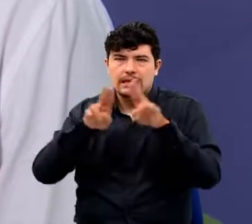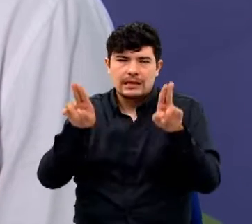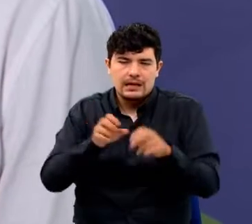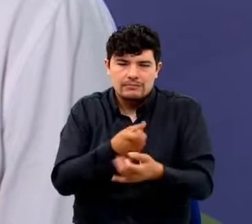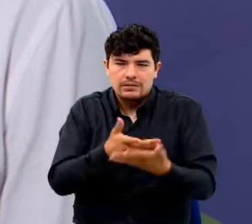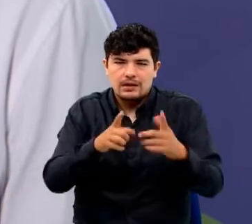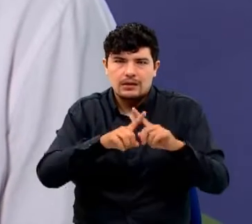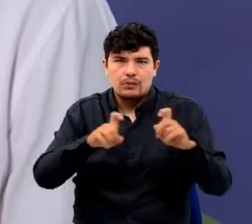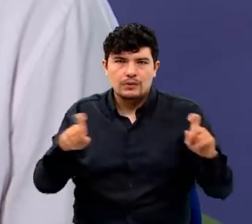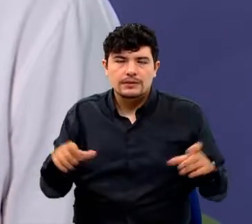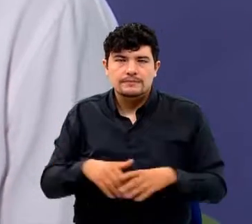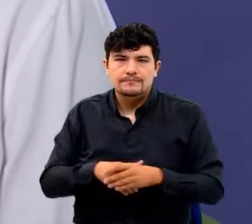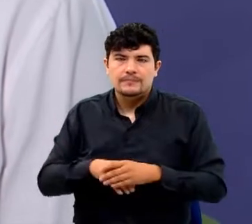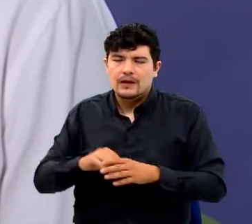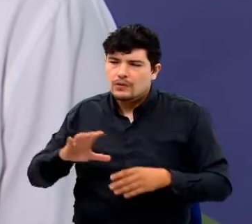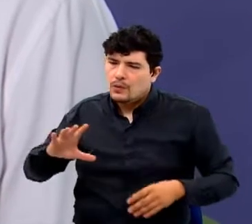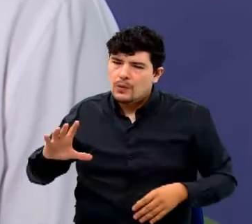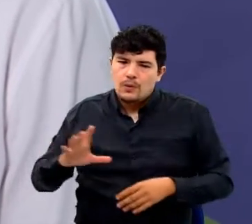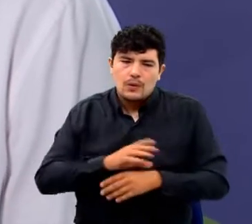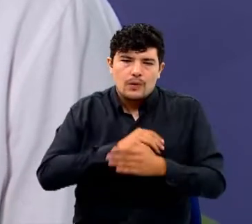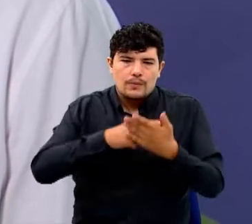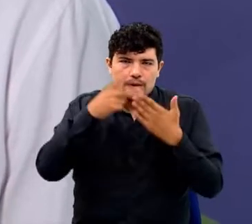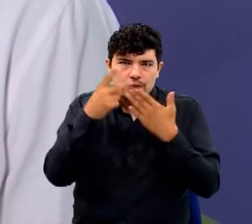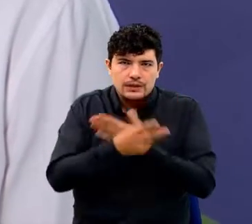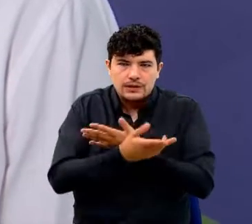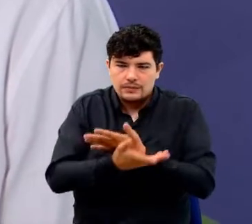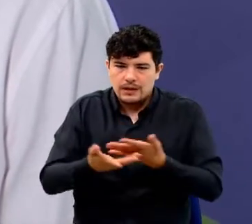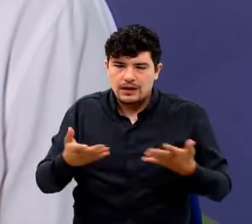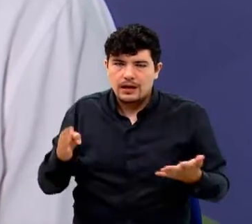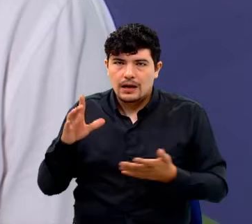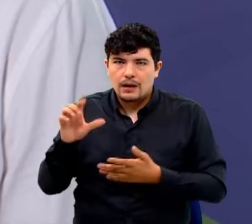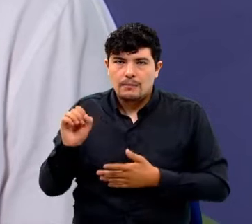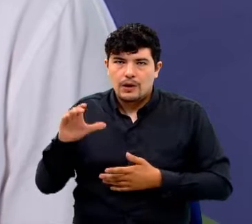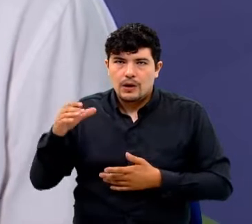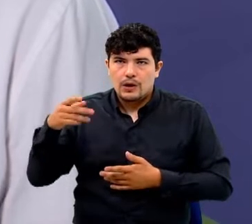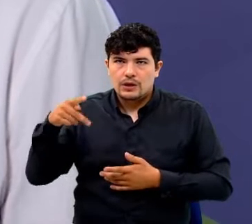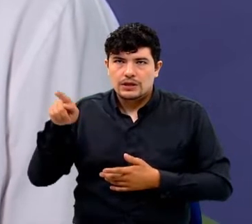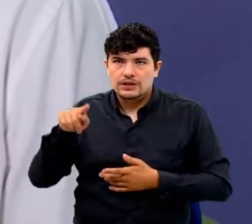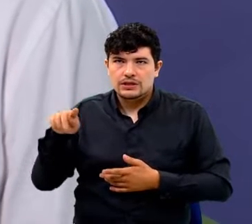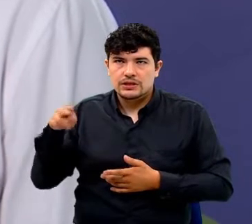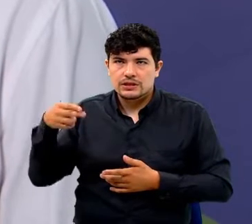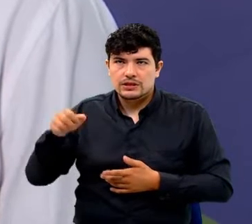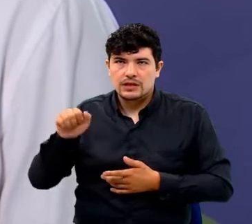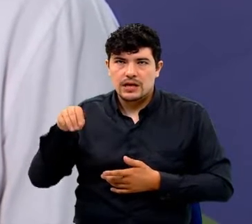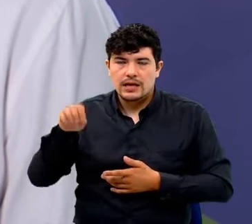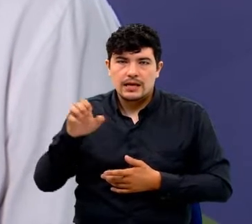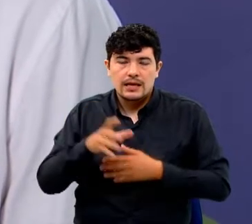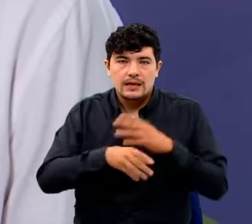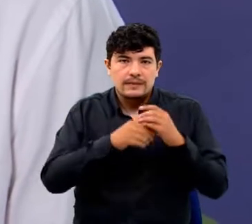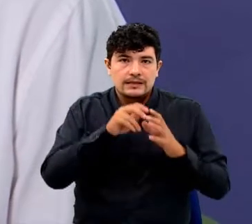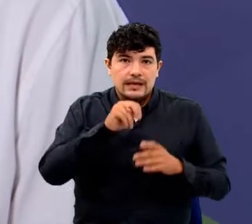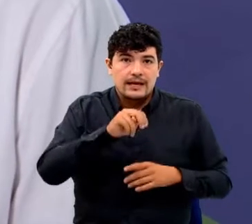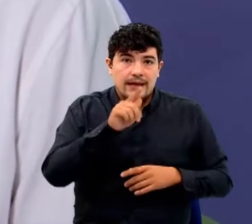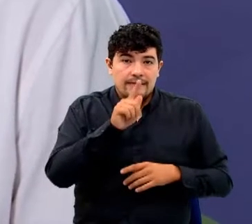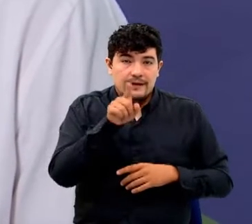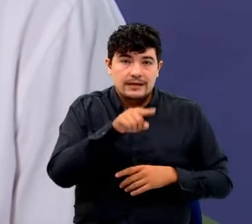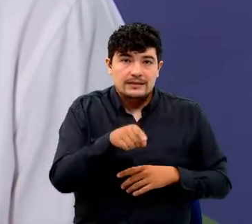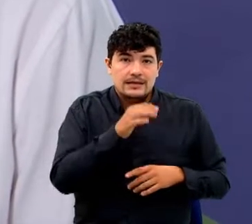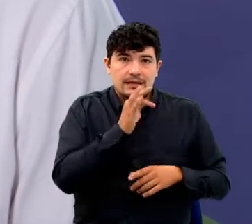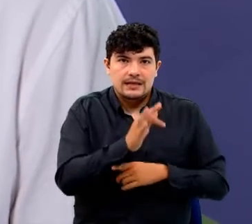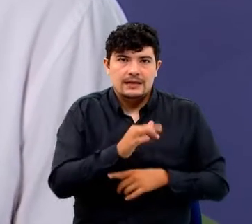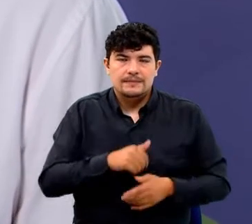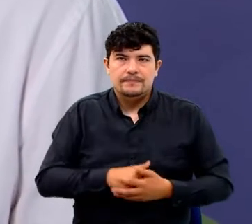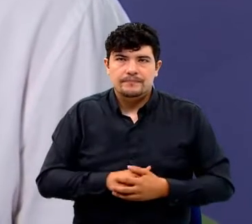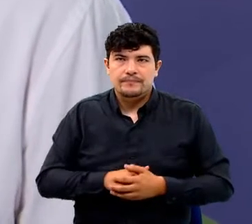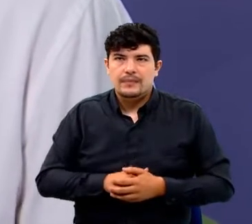cosas, traemos todo un proyecto en torno al metaverso, blockchain, algo que está muy en auge ahorita, los NFTs, que son los tokens no